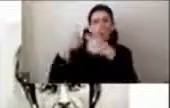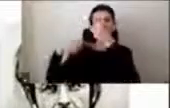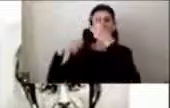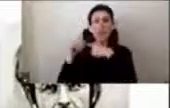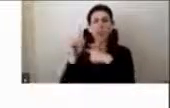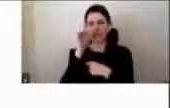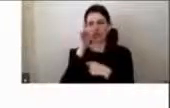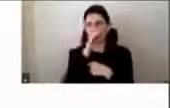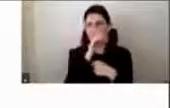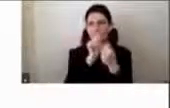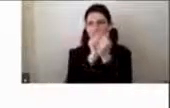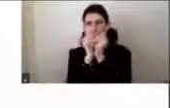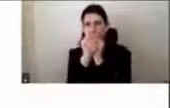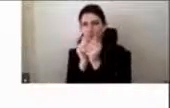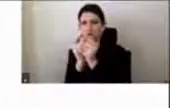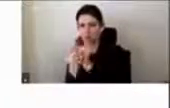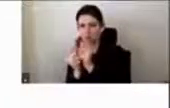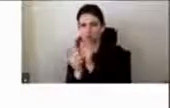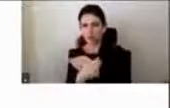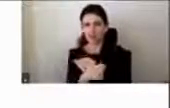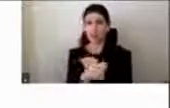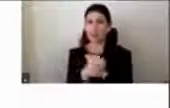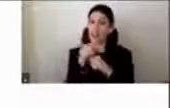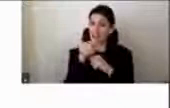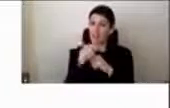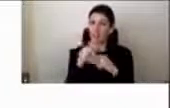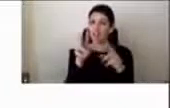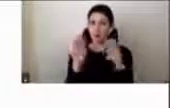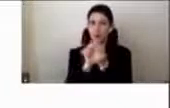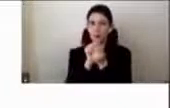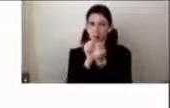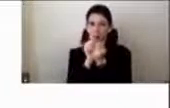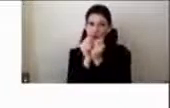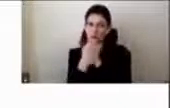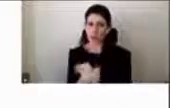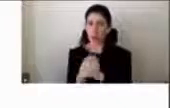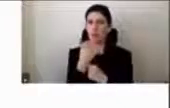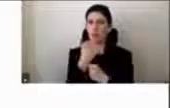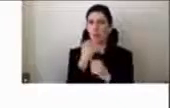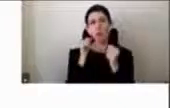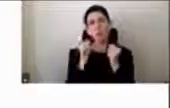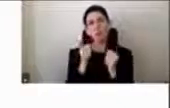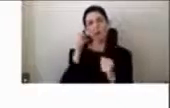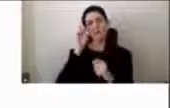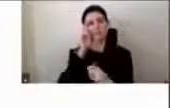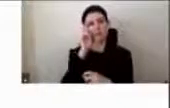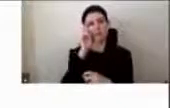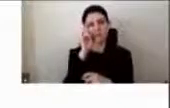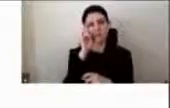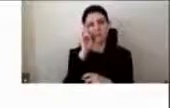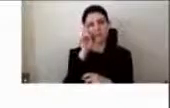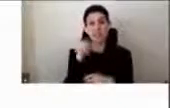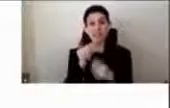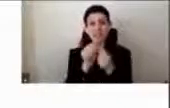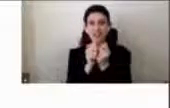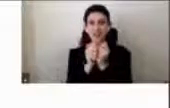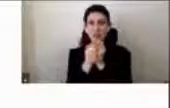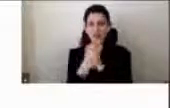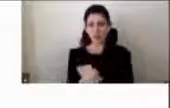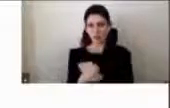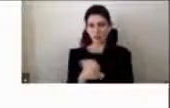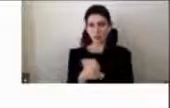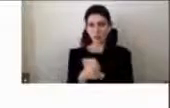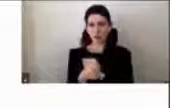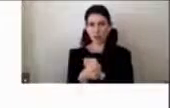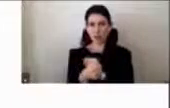de transformaciones que podemos también reflexionar en relación a que estas transformaciones ocurren tanto a